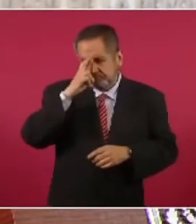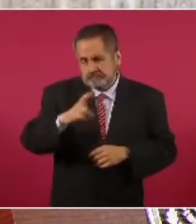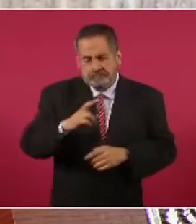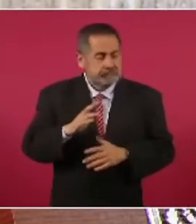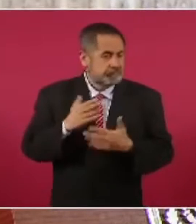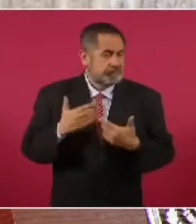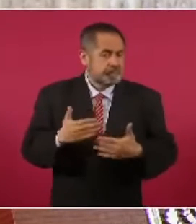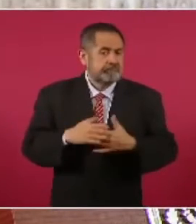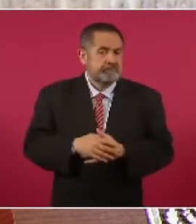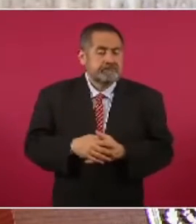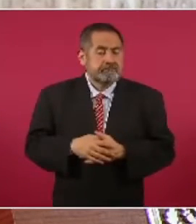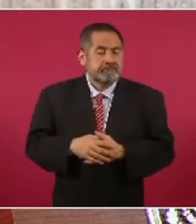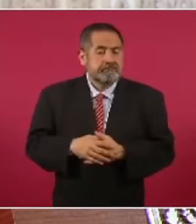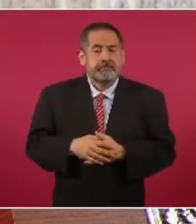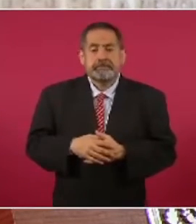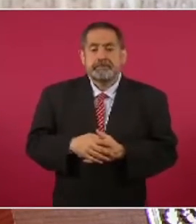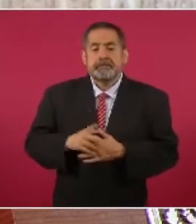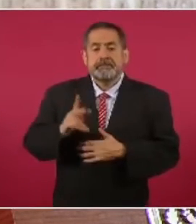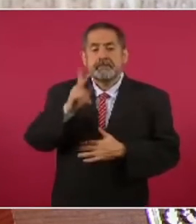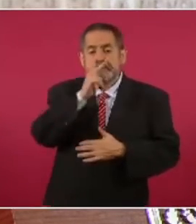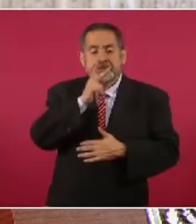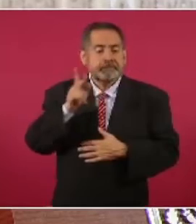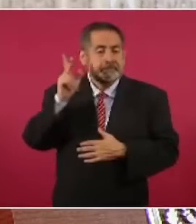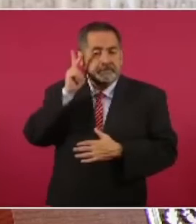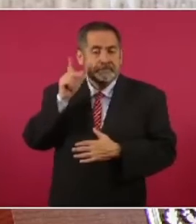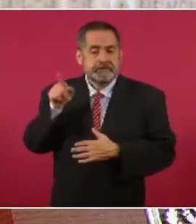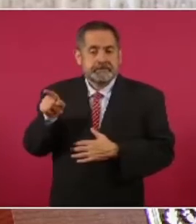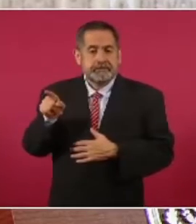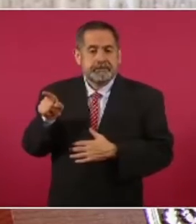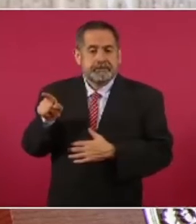porque el Papa que